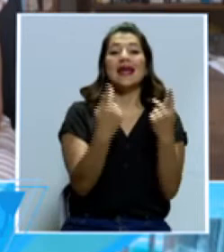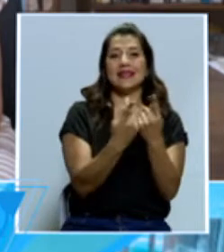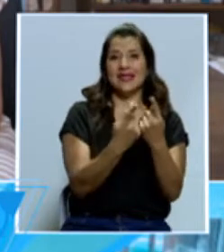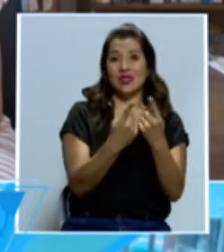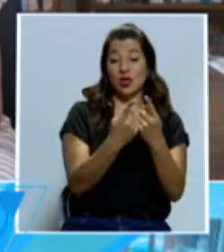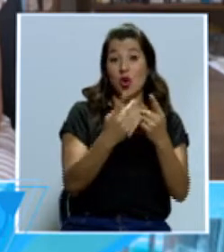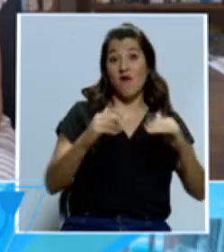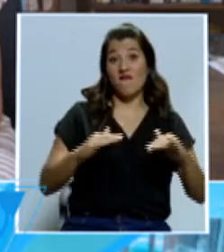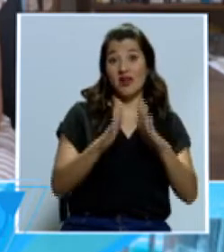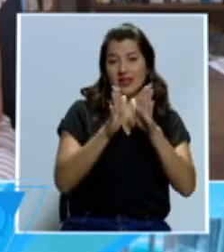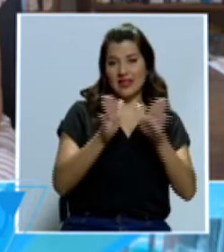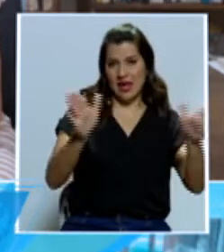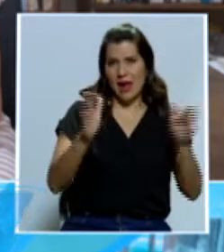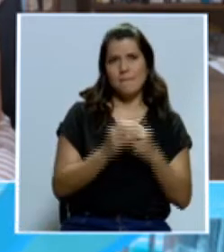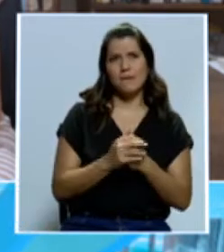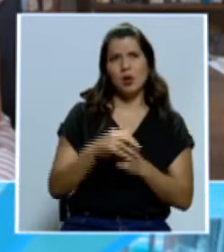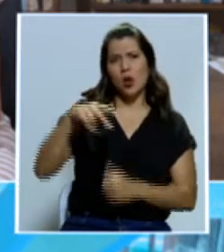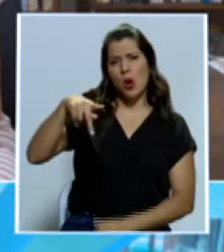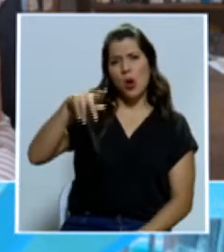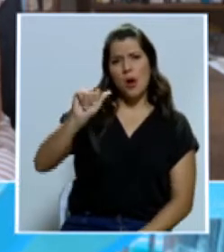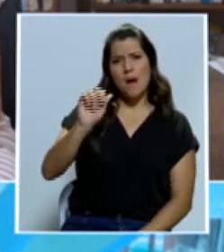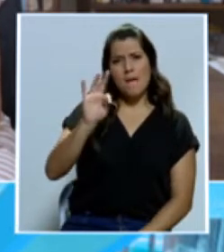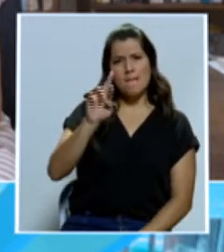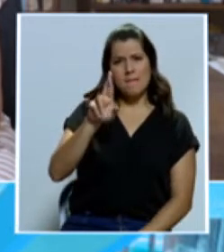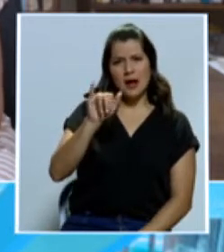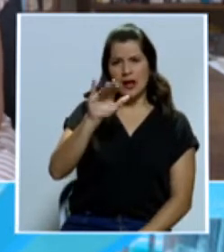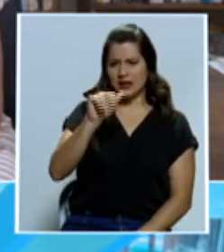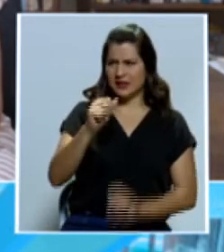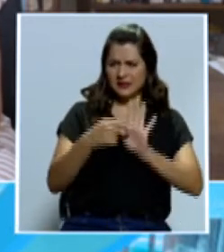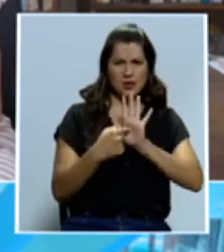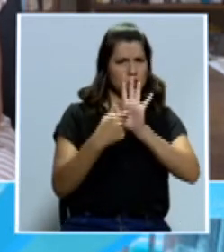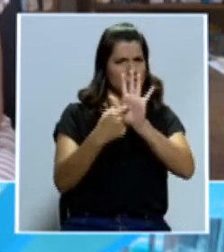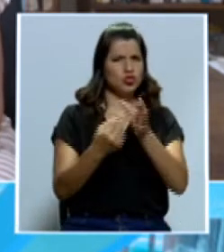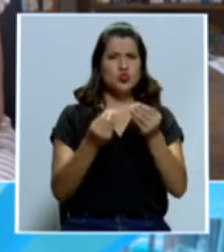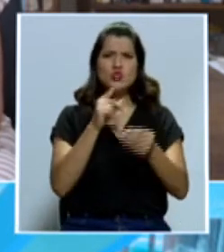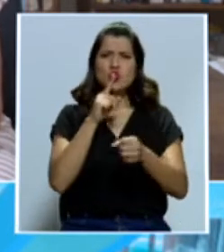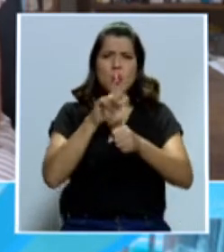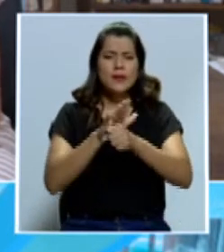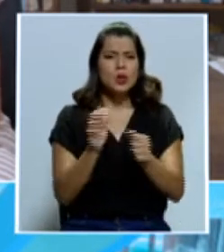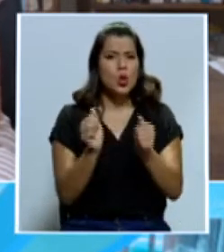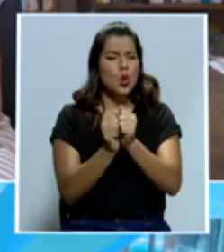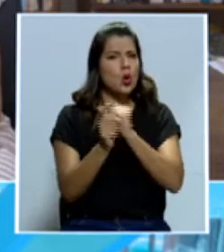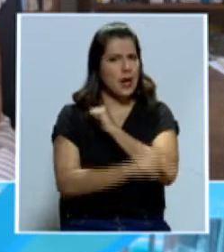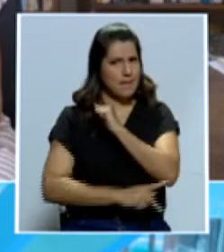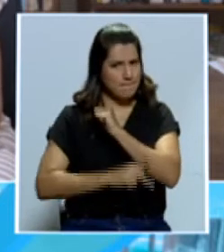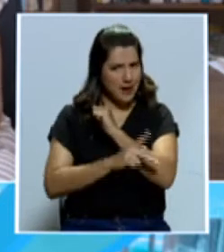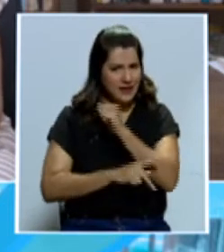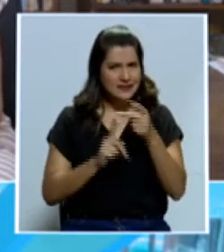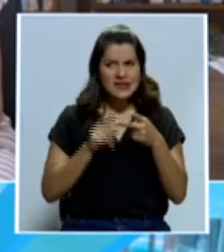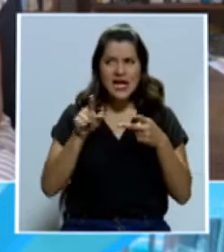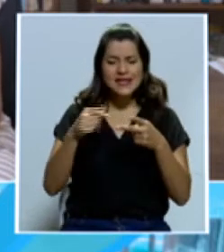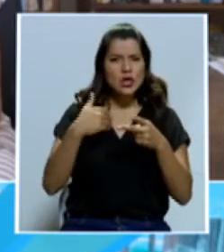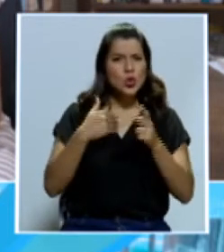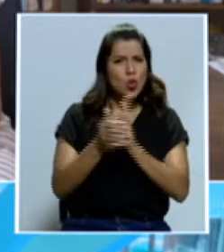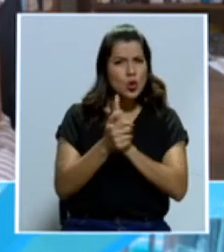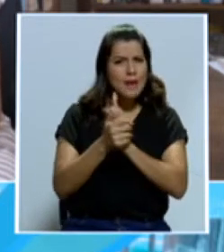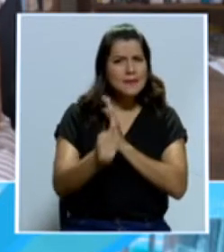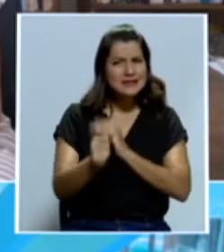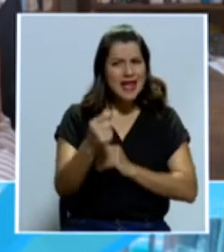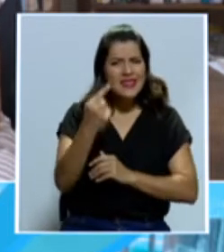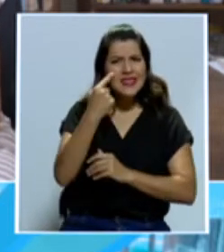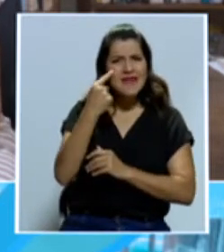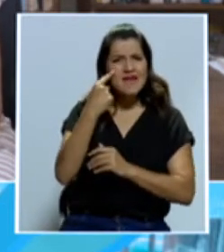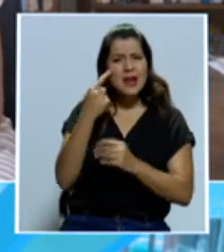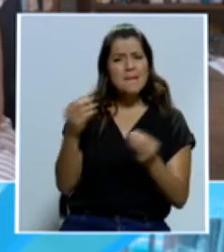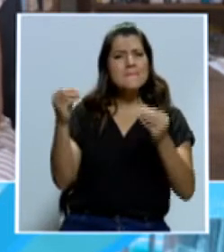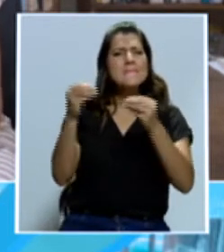mujer absolutamente comprometida con el país, que ha sido capaz de visualizar propósitos mayores más allá de los partidarios,